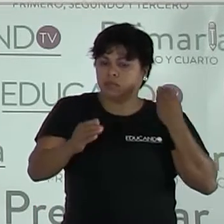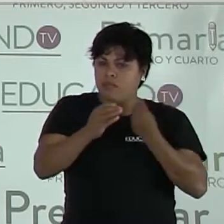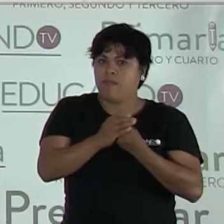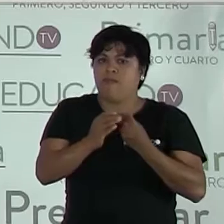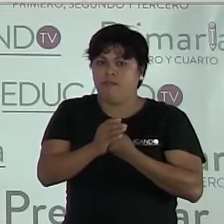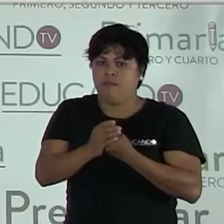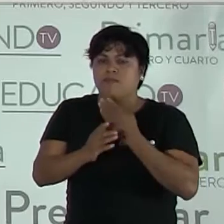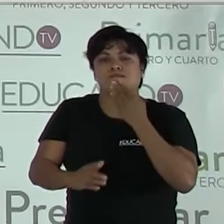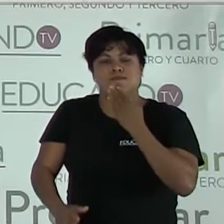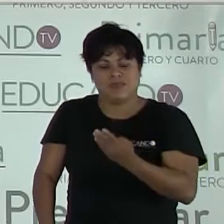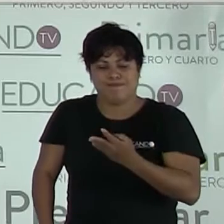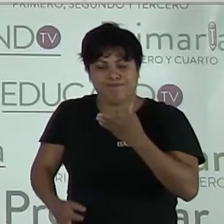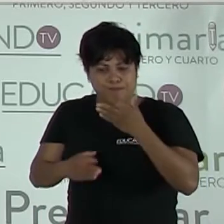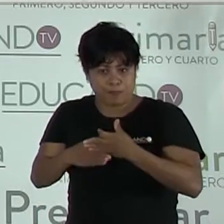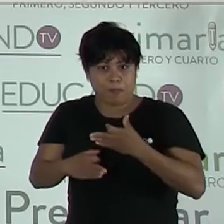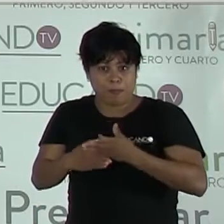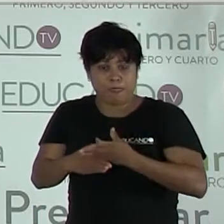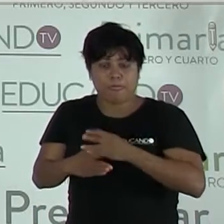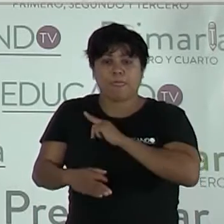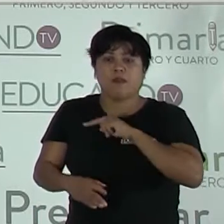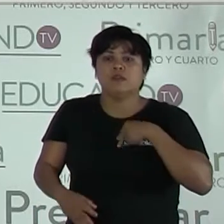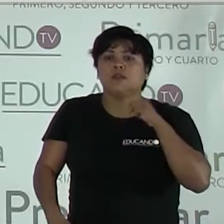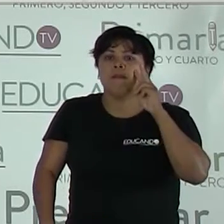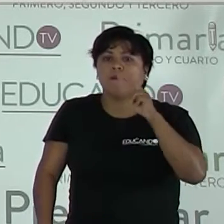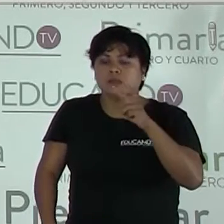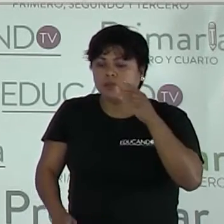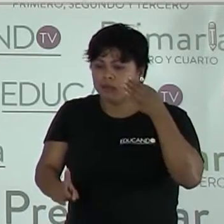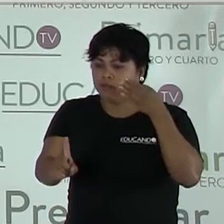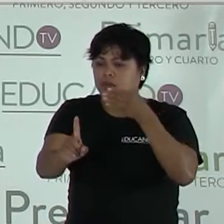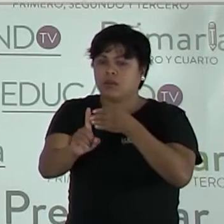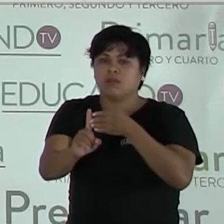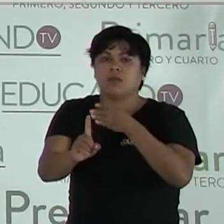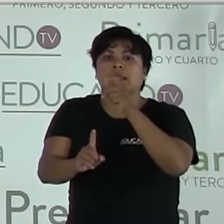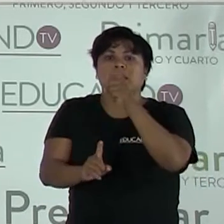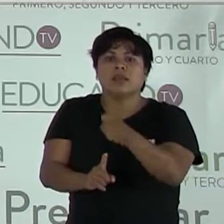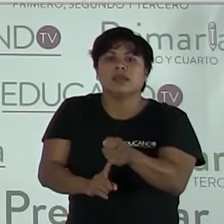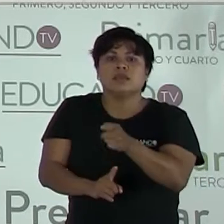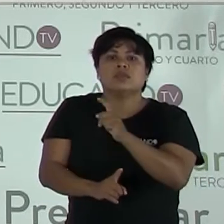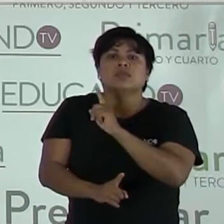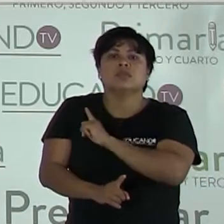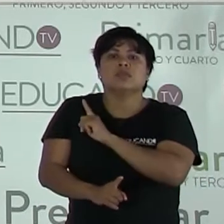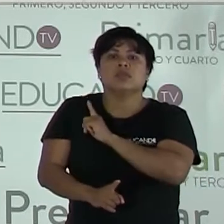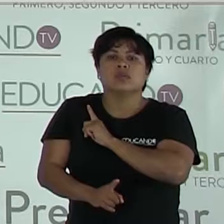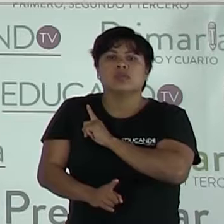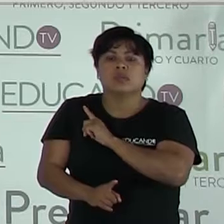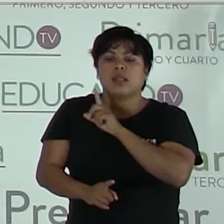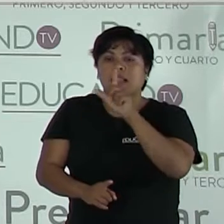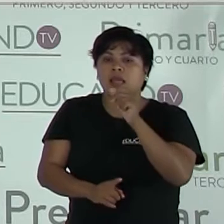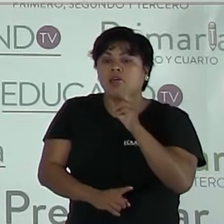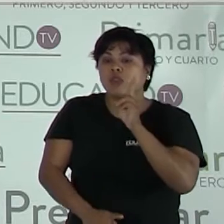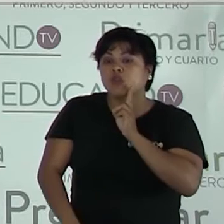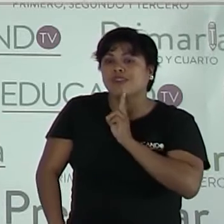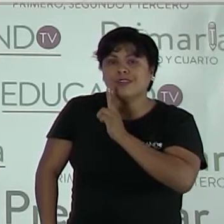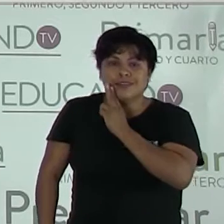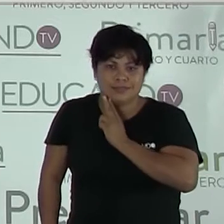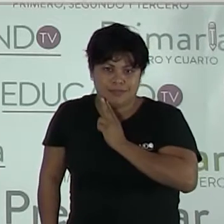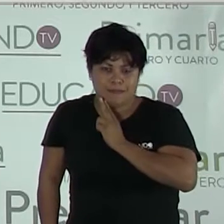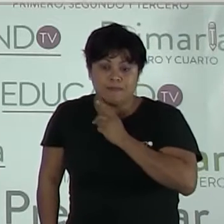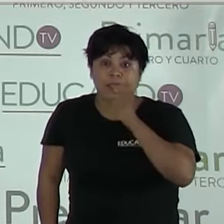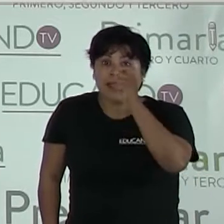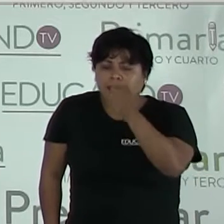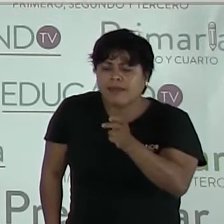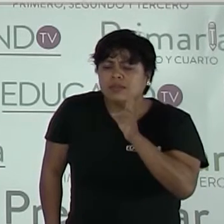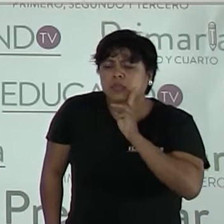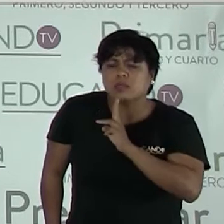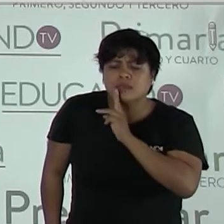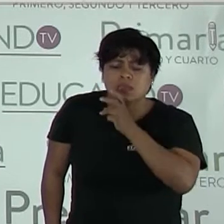pasadas. Muy bien, el día de hoy vamos a abocarnos a lo que es la noticia. La noticia es